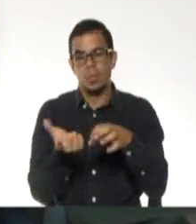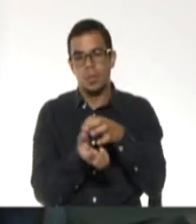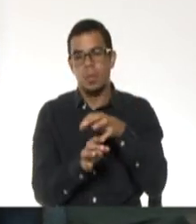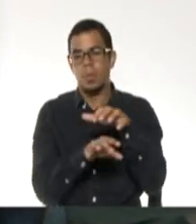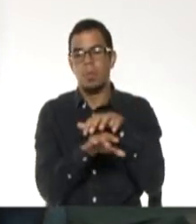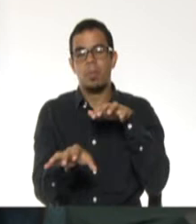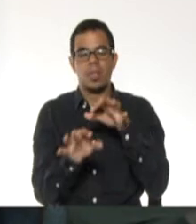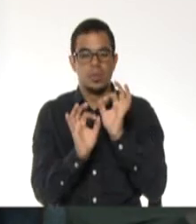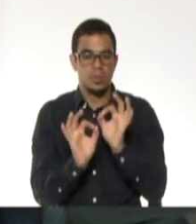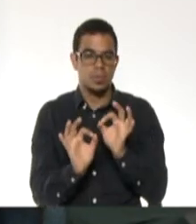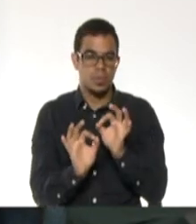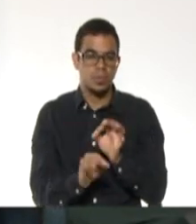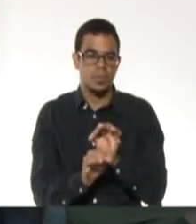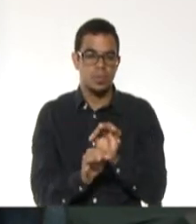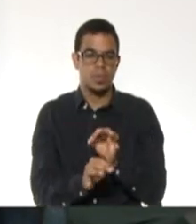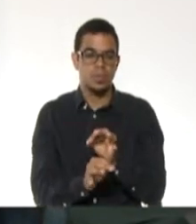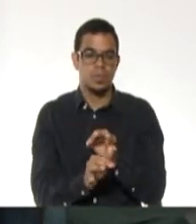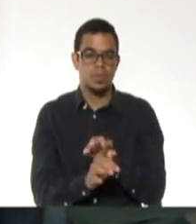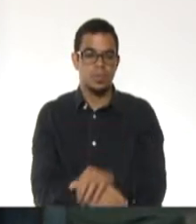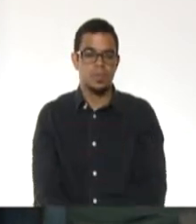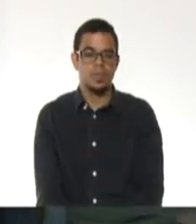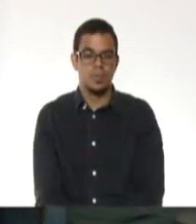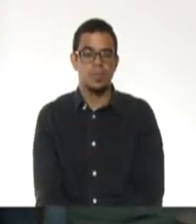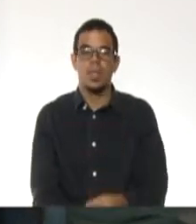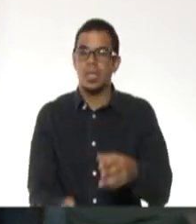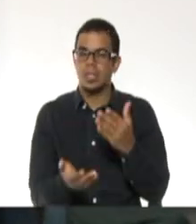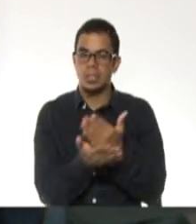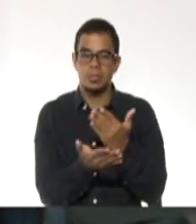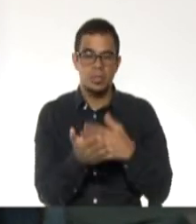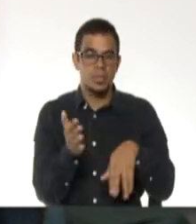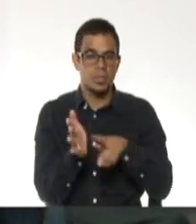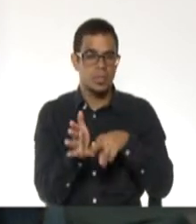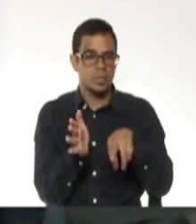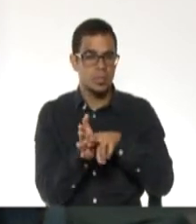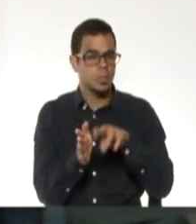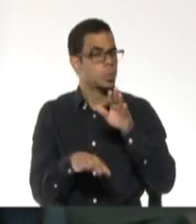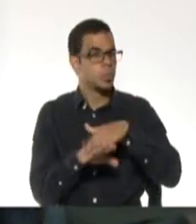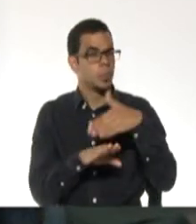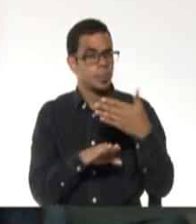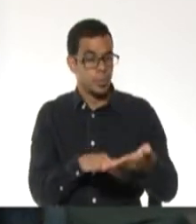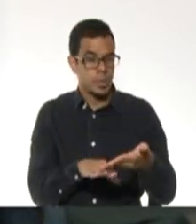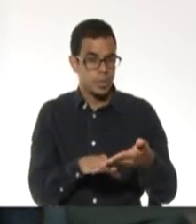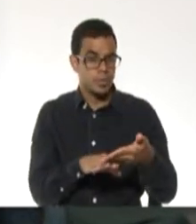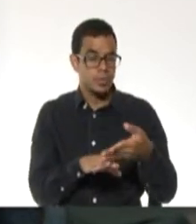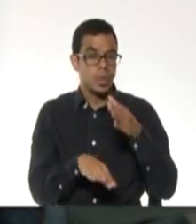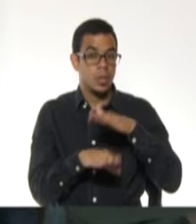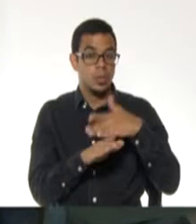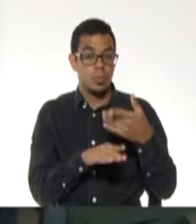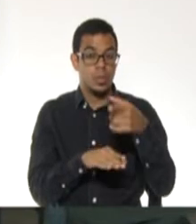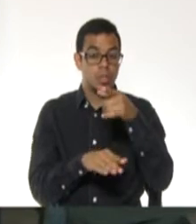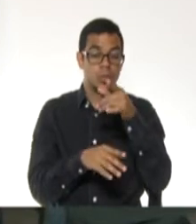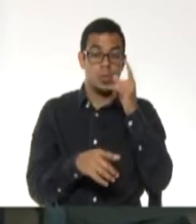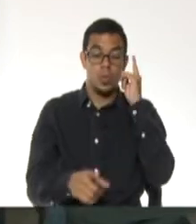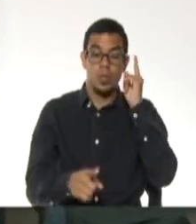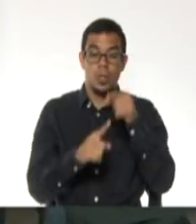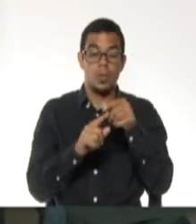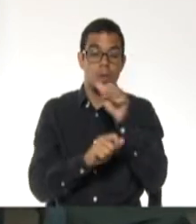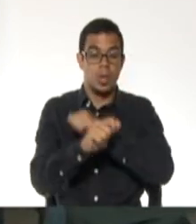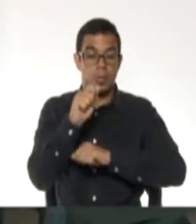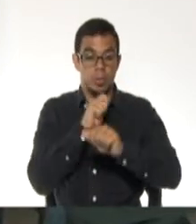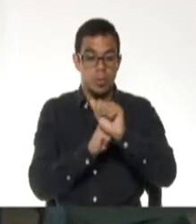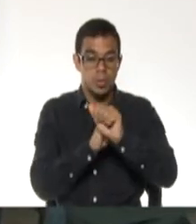de revisar el conductor, es la avería más común. Ok. Porque su función es proteger